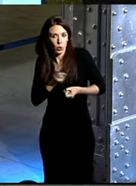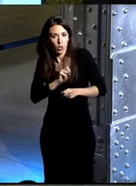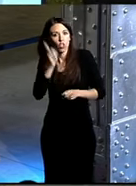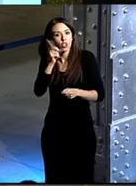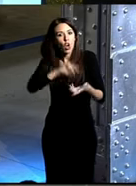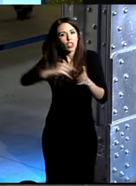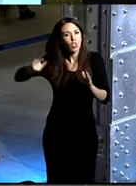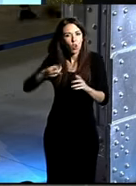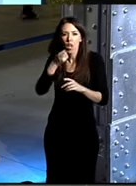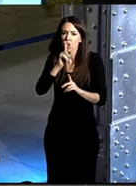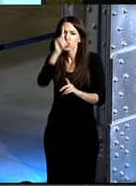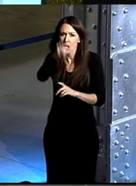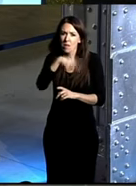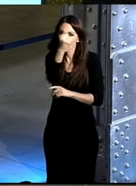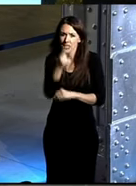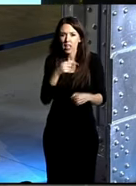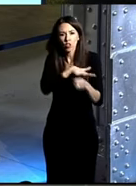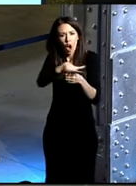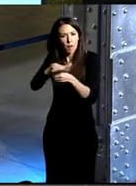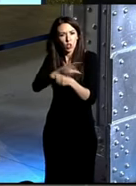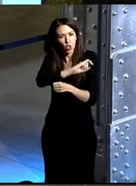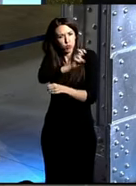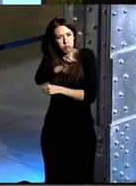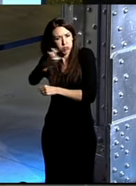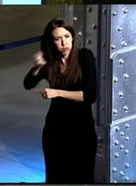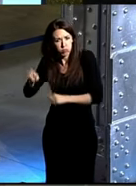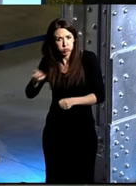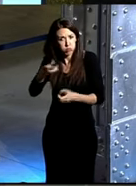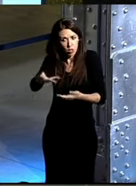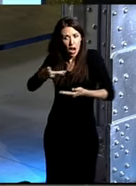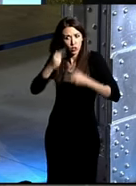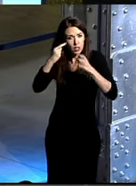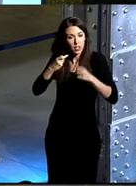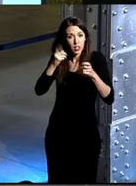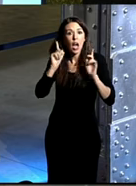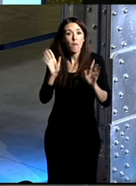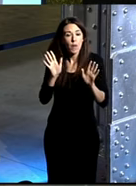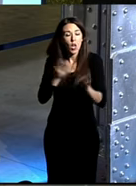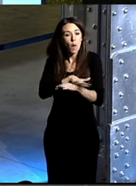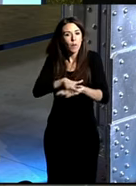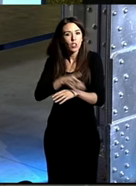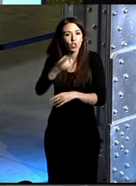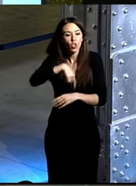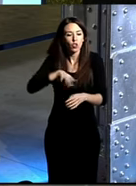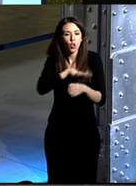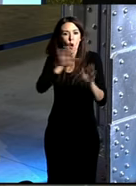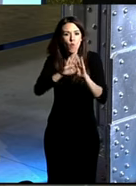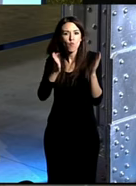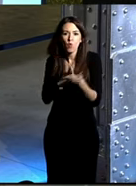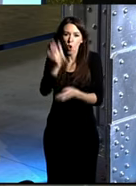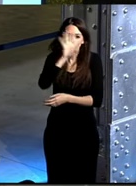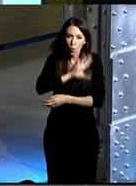desde la tecnología, sino desde el diseño y de otras áreas. Y básicamente estamos en un mundo